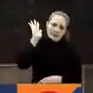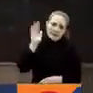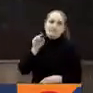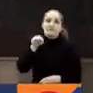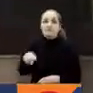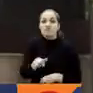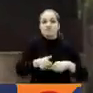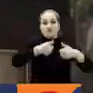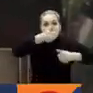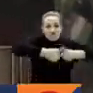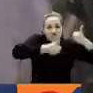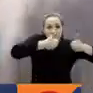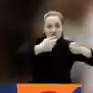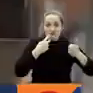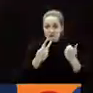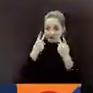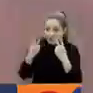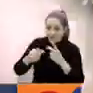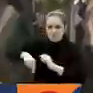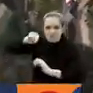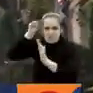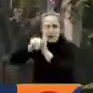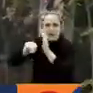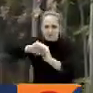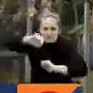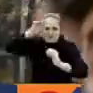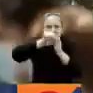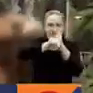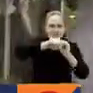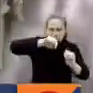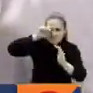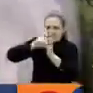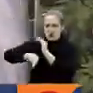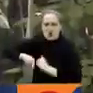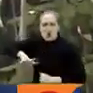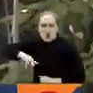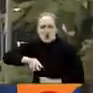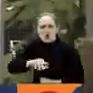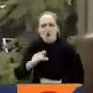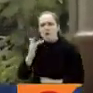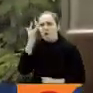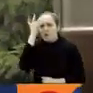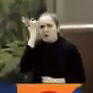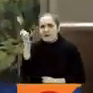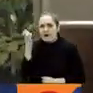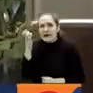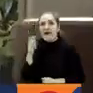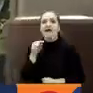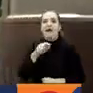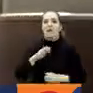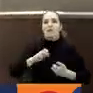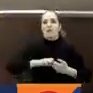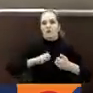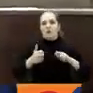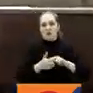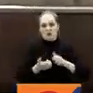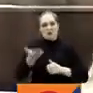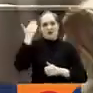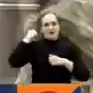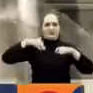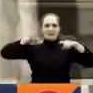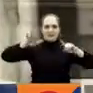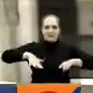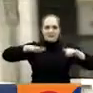autoridades locales, el aumento en los homicidios y también en los hurtos pues son atribuidos al estallido social de hace 6 meses